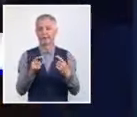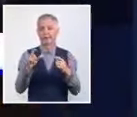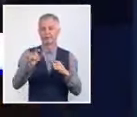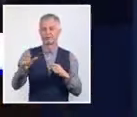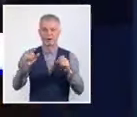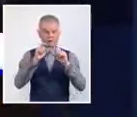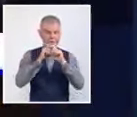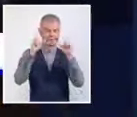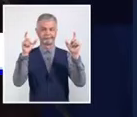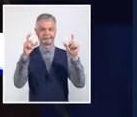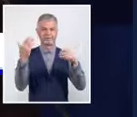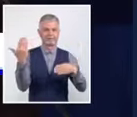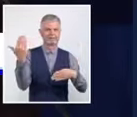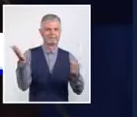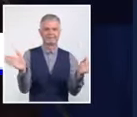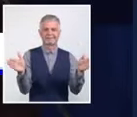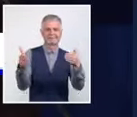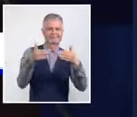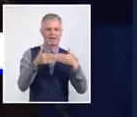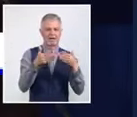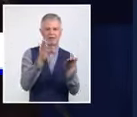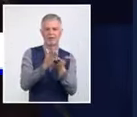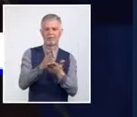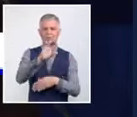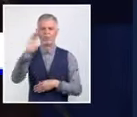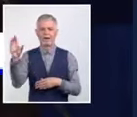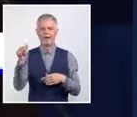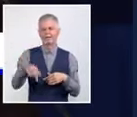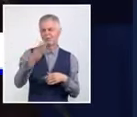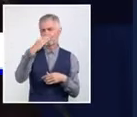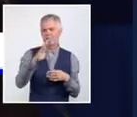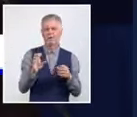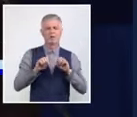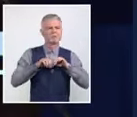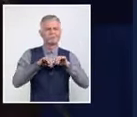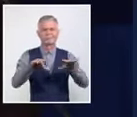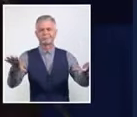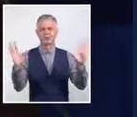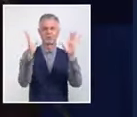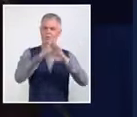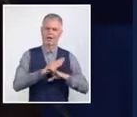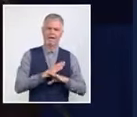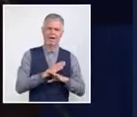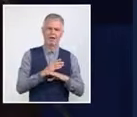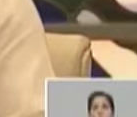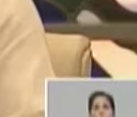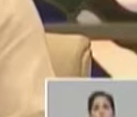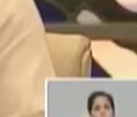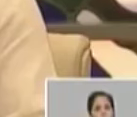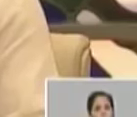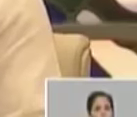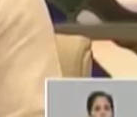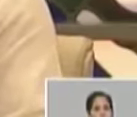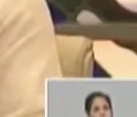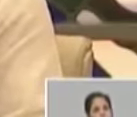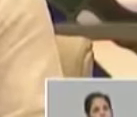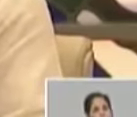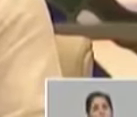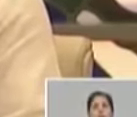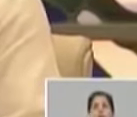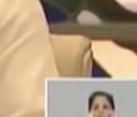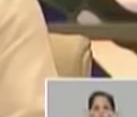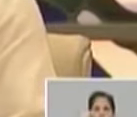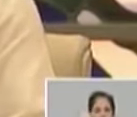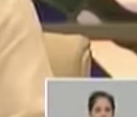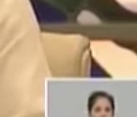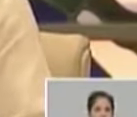de nuestras instituciones educativas, en tanto no hay transmisión en el país y no se ha dado ninguna situación en nuestras escuelas. Y como estamos